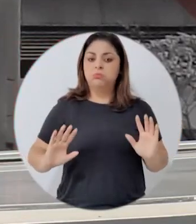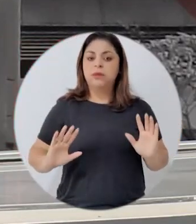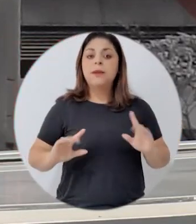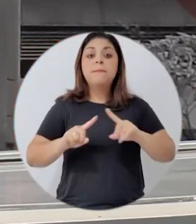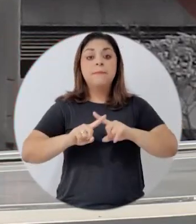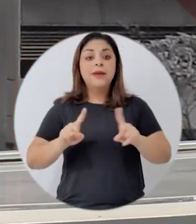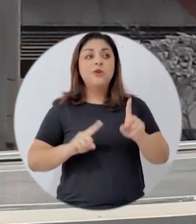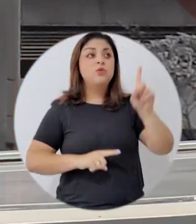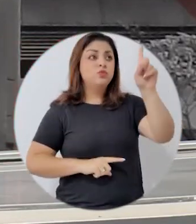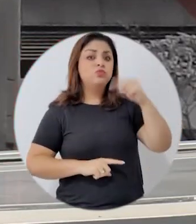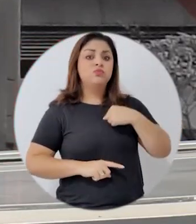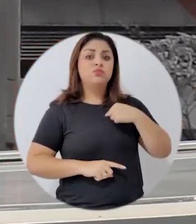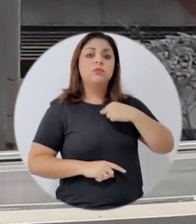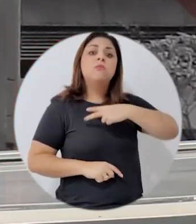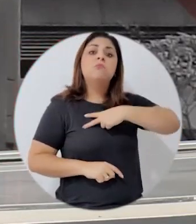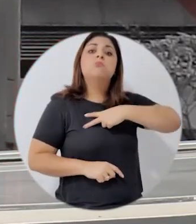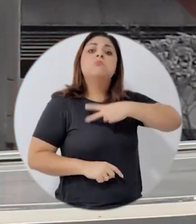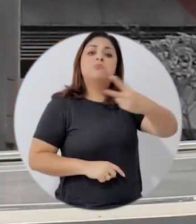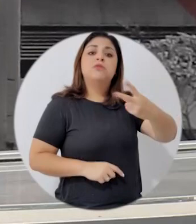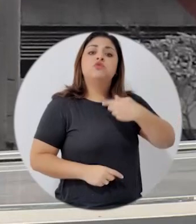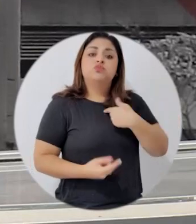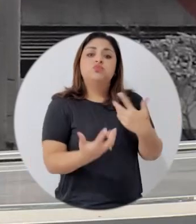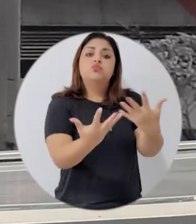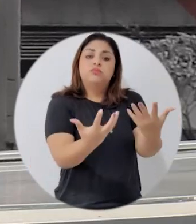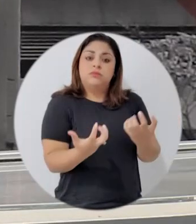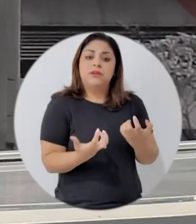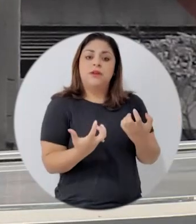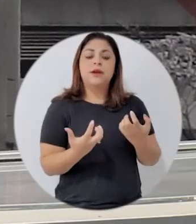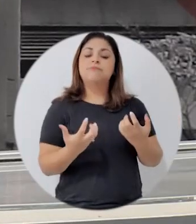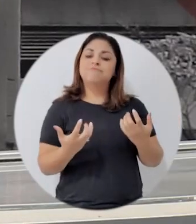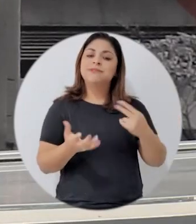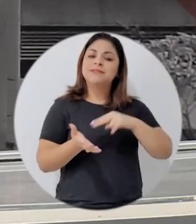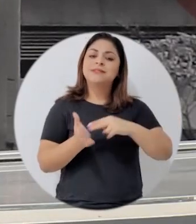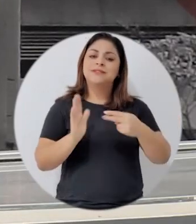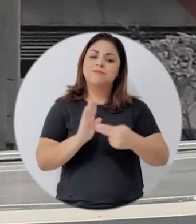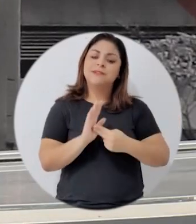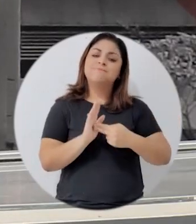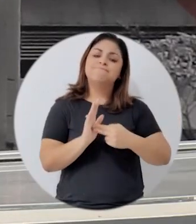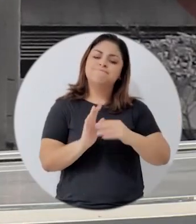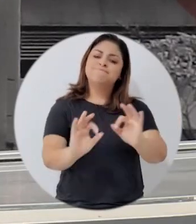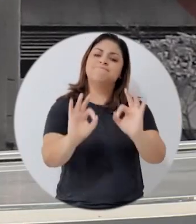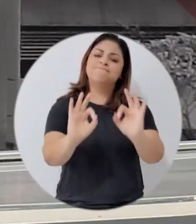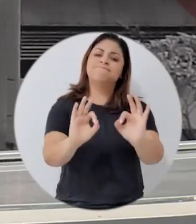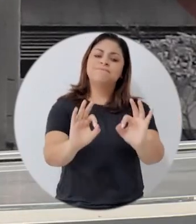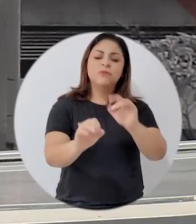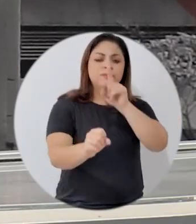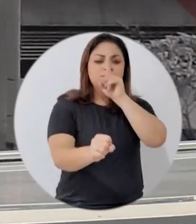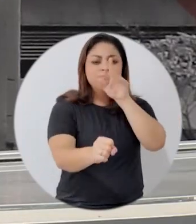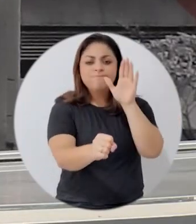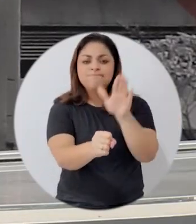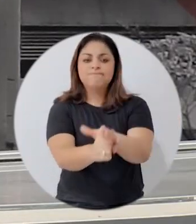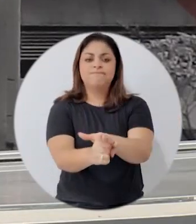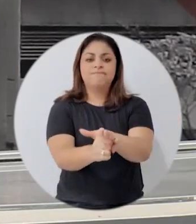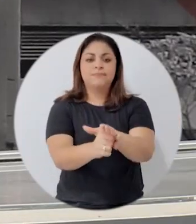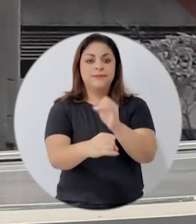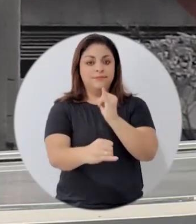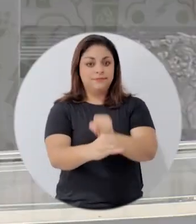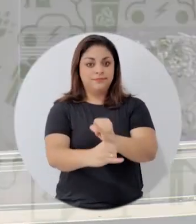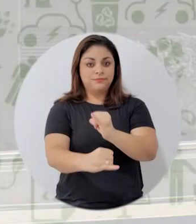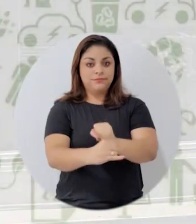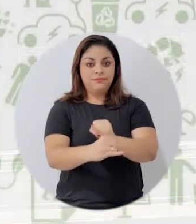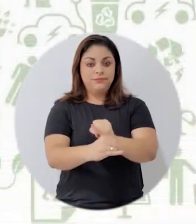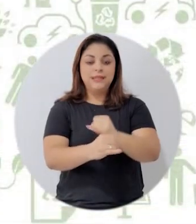neutral, pero el ser voluntario se plantea como un compromiso institucional, ¿verdad? Nosotros como